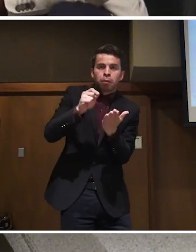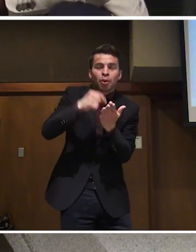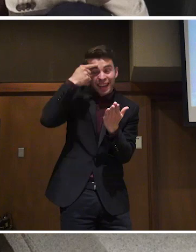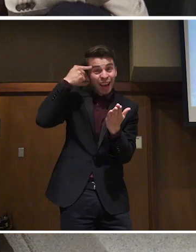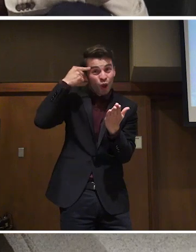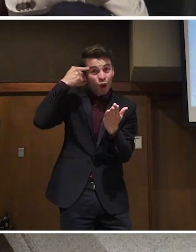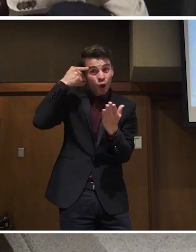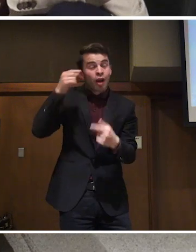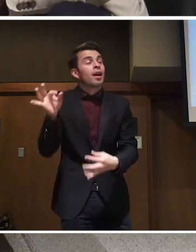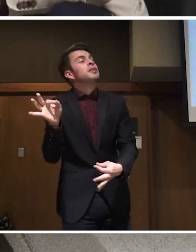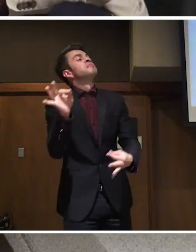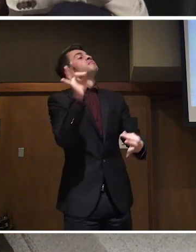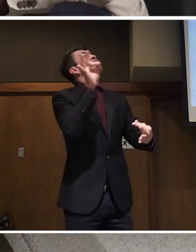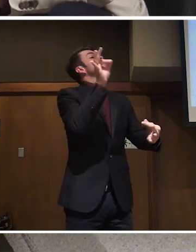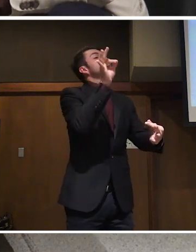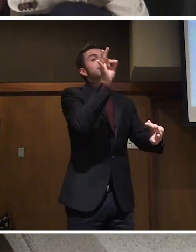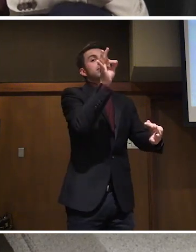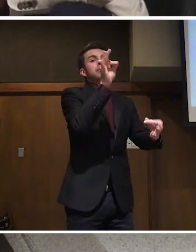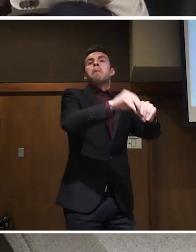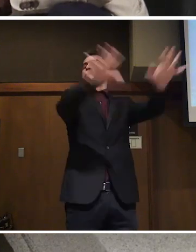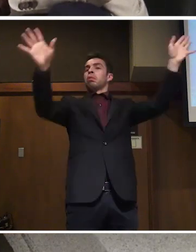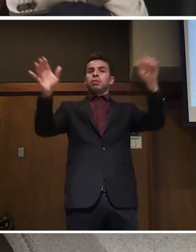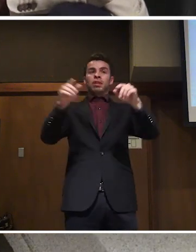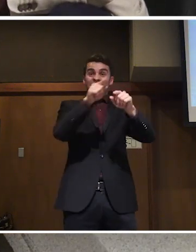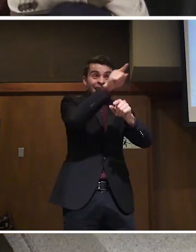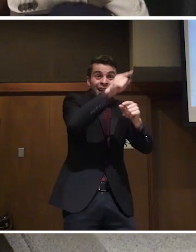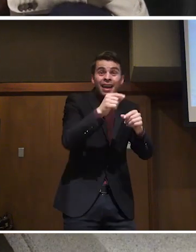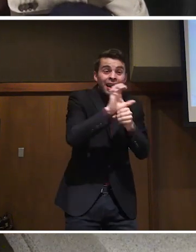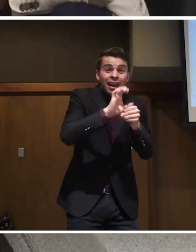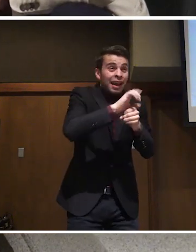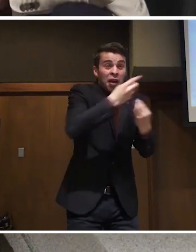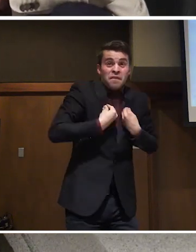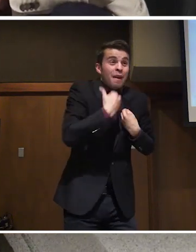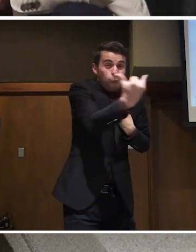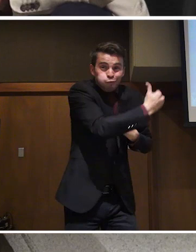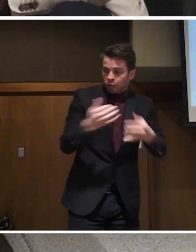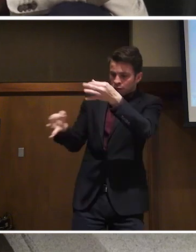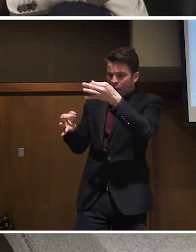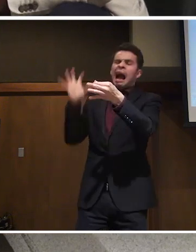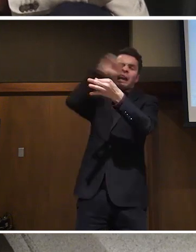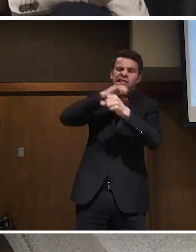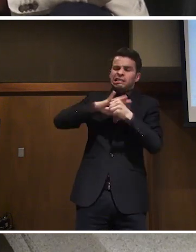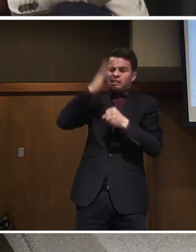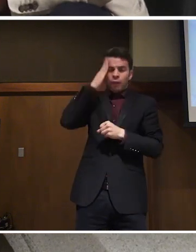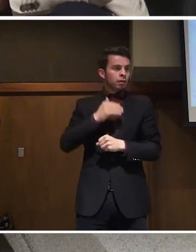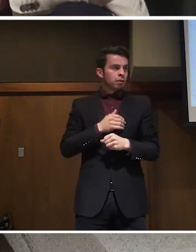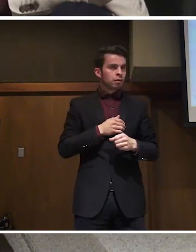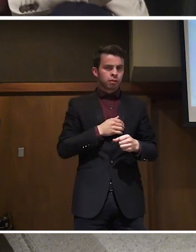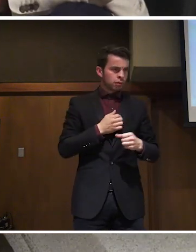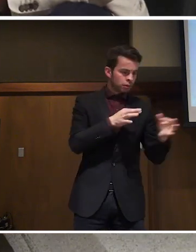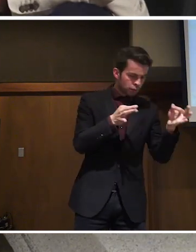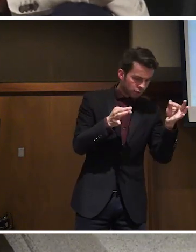papel sabe lo que pasó acá. Yo no entiendo cómo. Y Oviedo dice que entonces el cacique, un